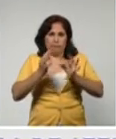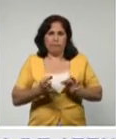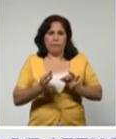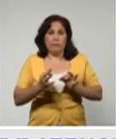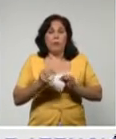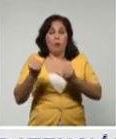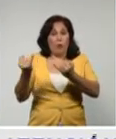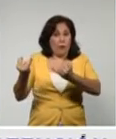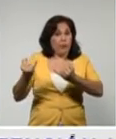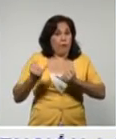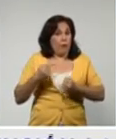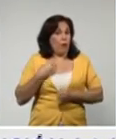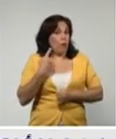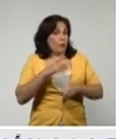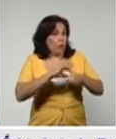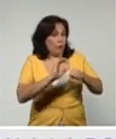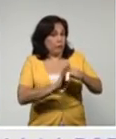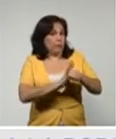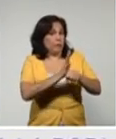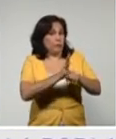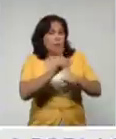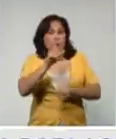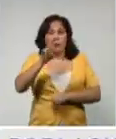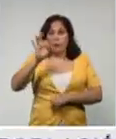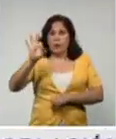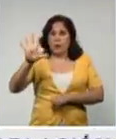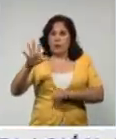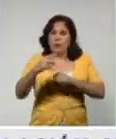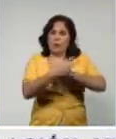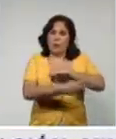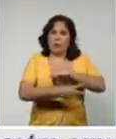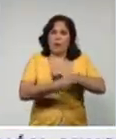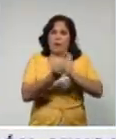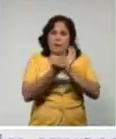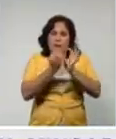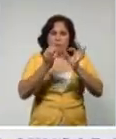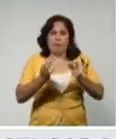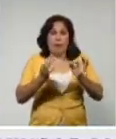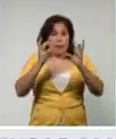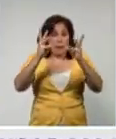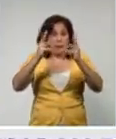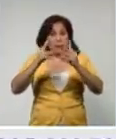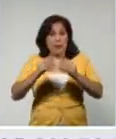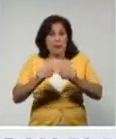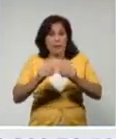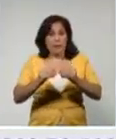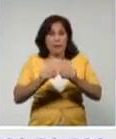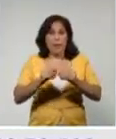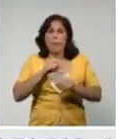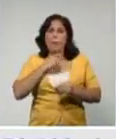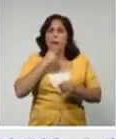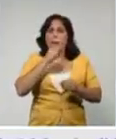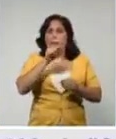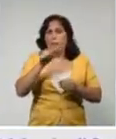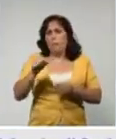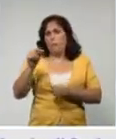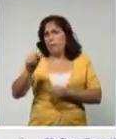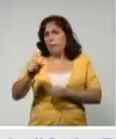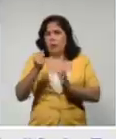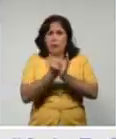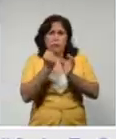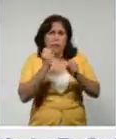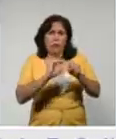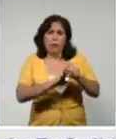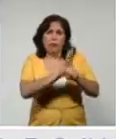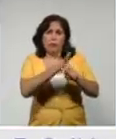informado casos de COVID-19, ya la cifra de casos confirmados